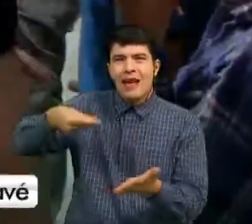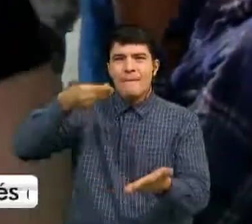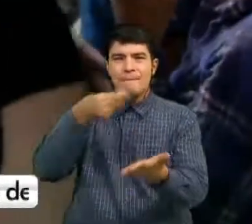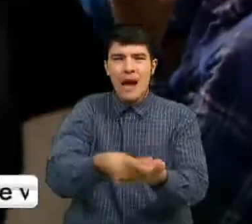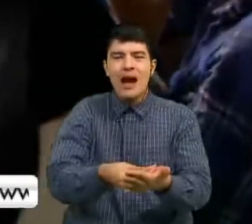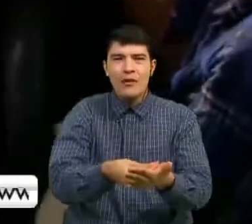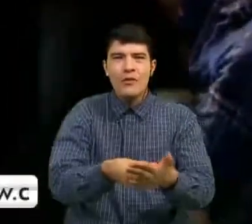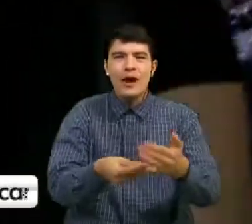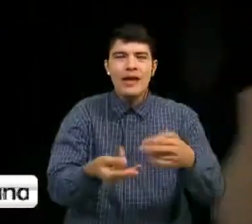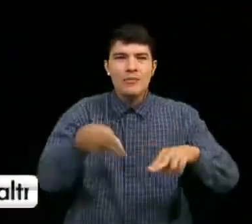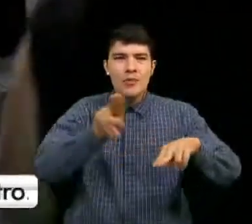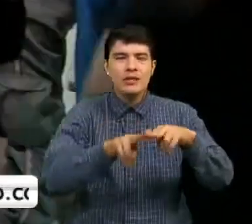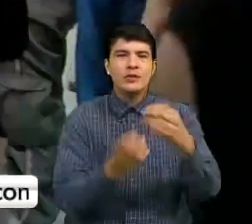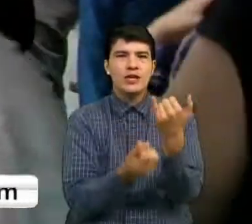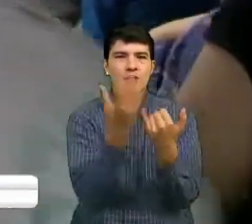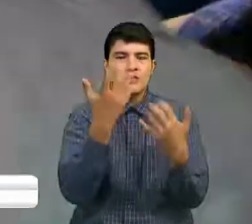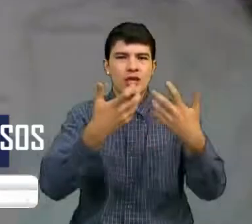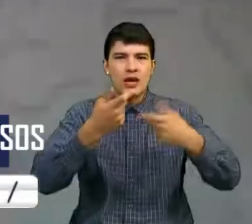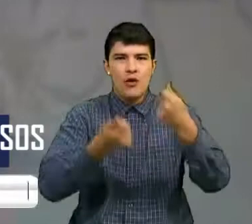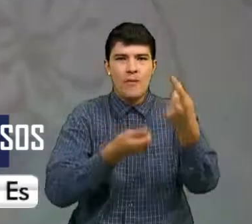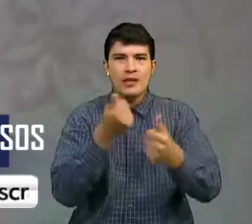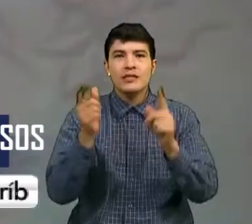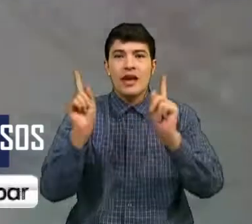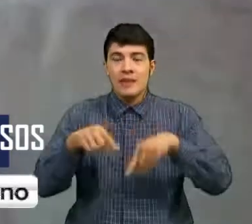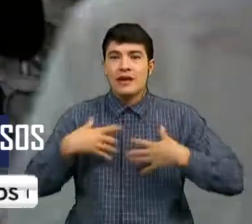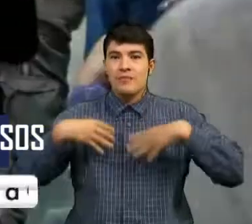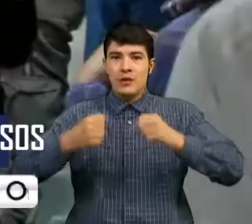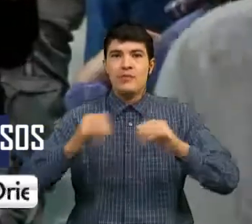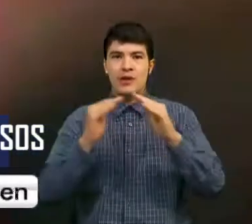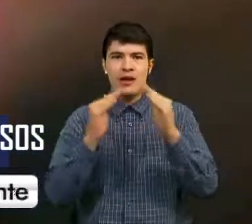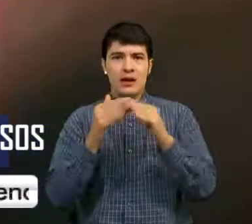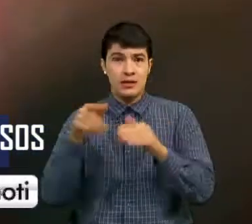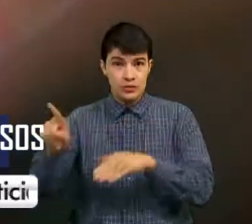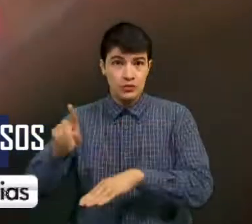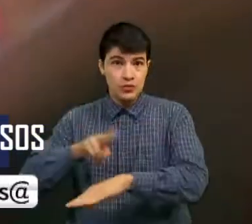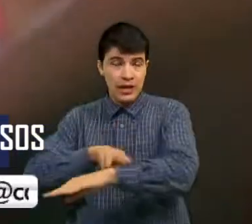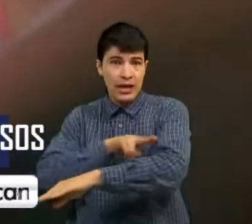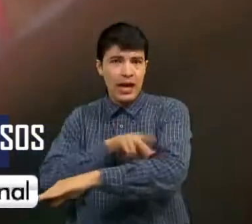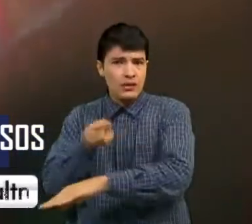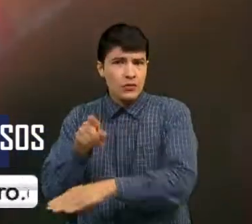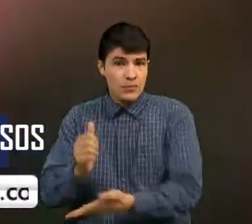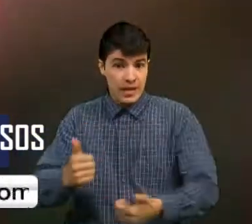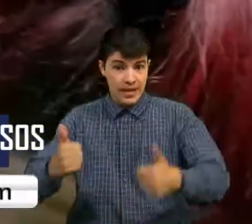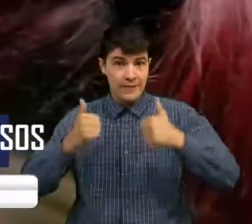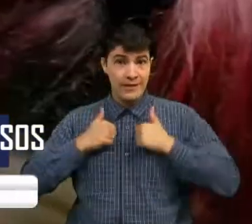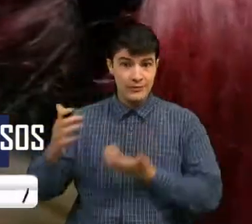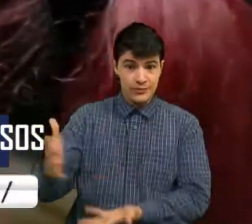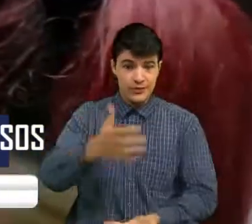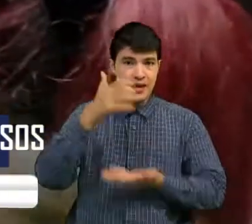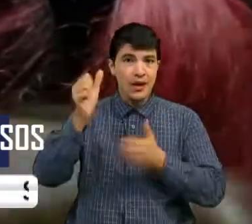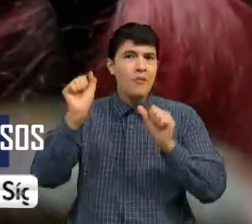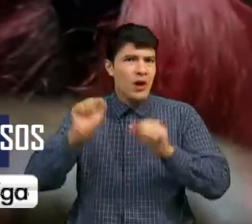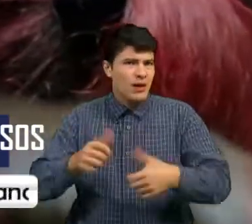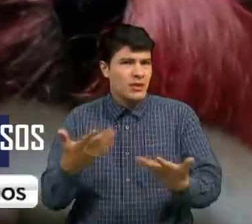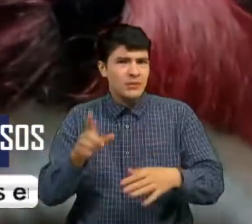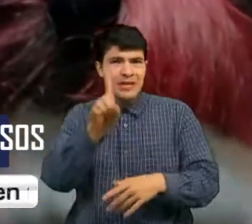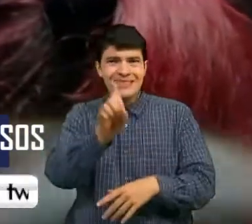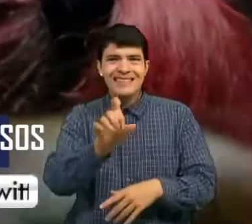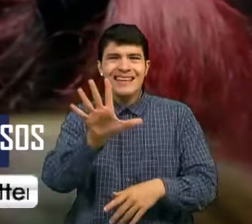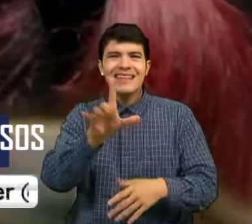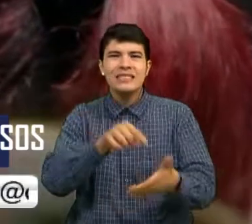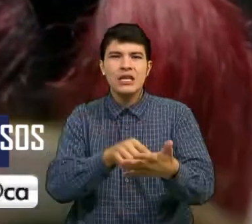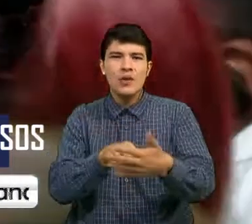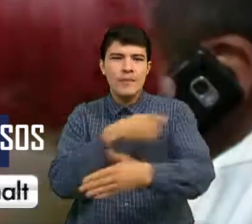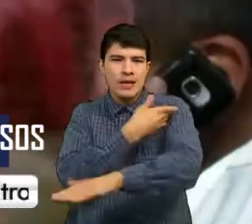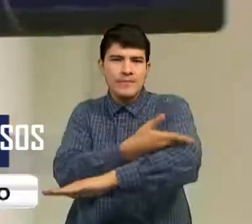industria y comercio, así como el predial y la valorización. Según la funcionaria, con estos beneficios se esperan recaudar un poco más de 65 mil